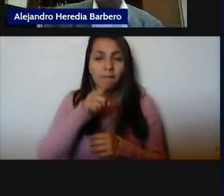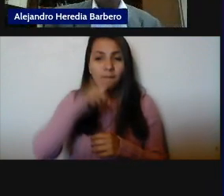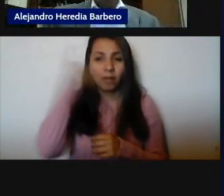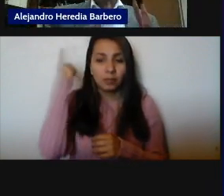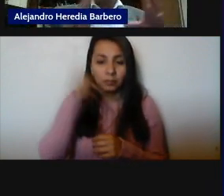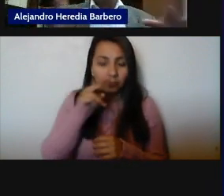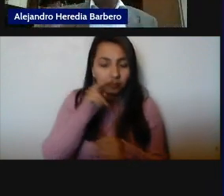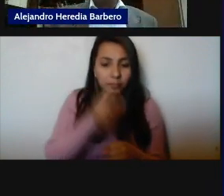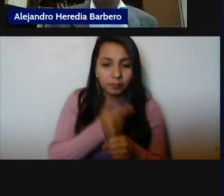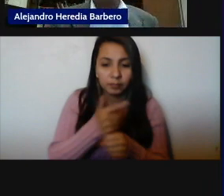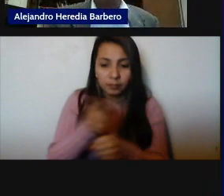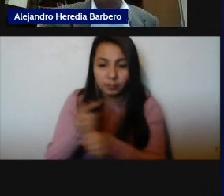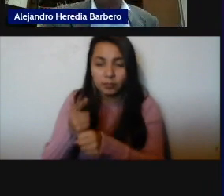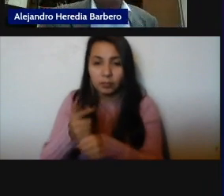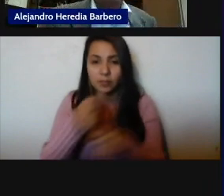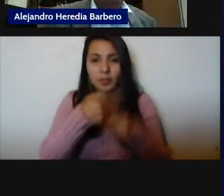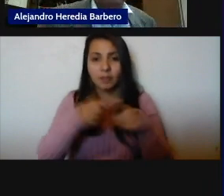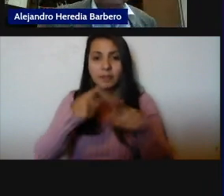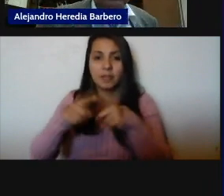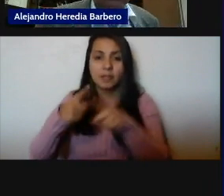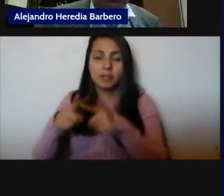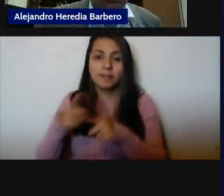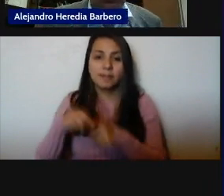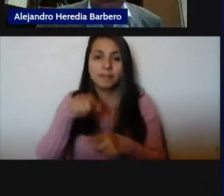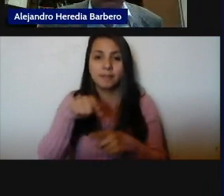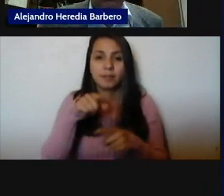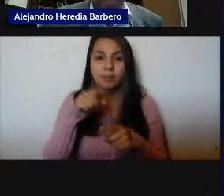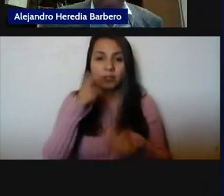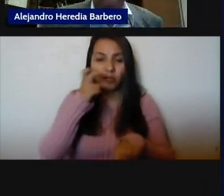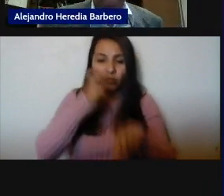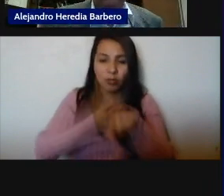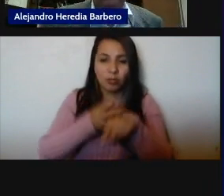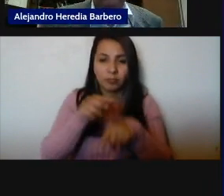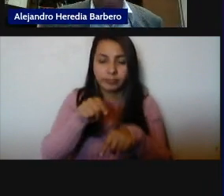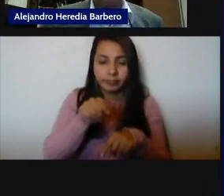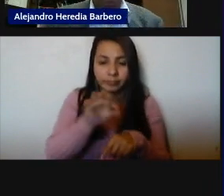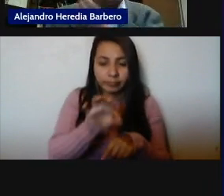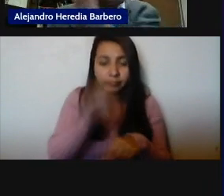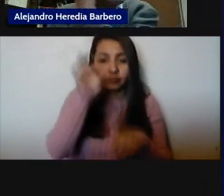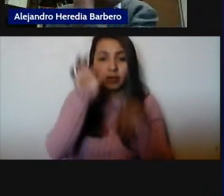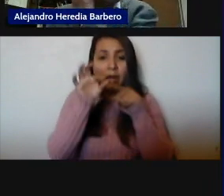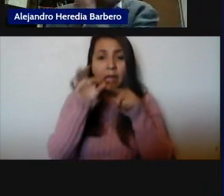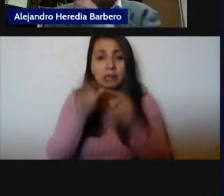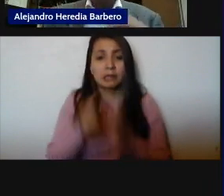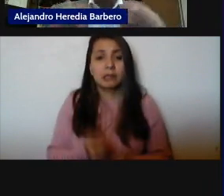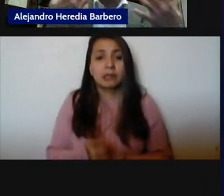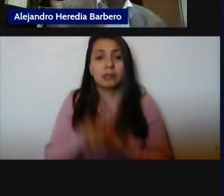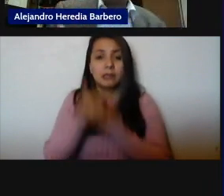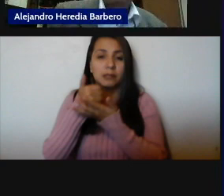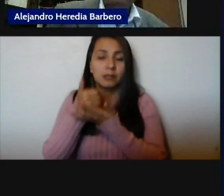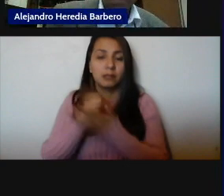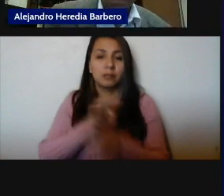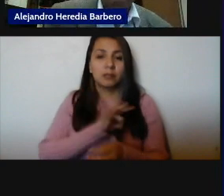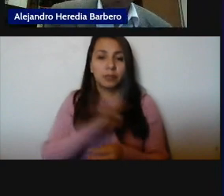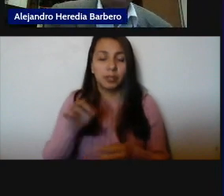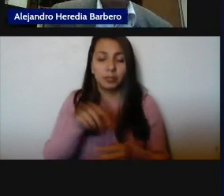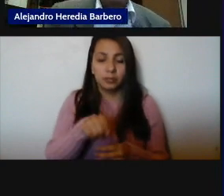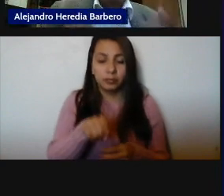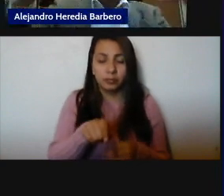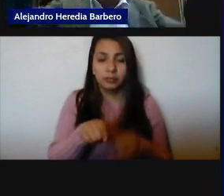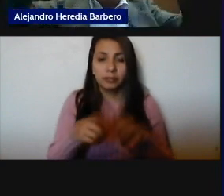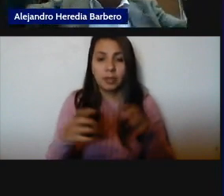versátil y con diferentes caminos de formación de estos sólidos inorgánicos, que me pueden ayudar